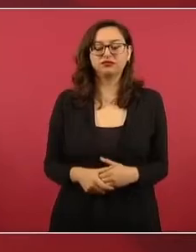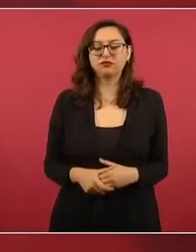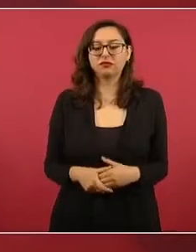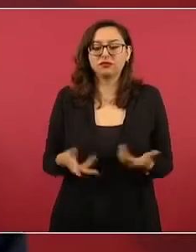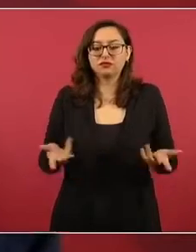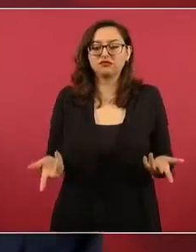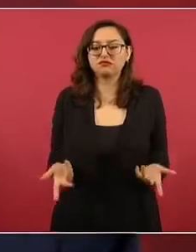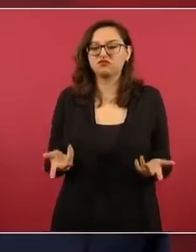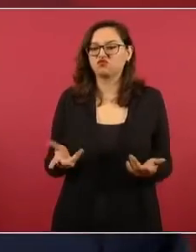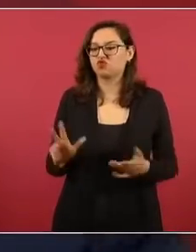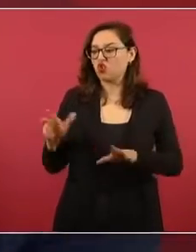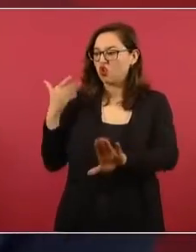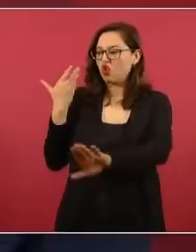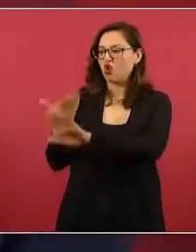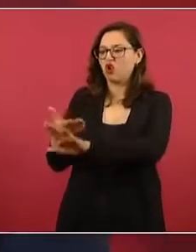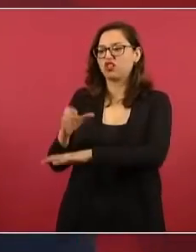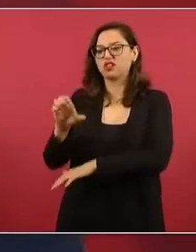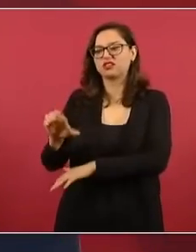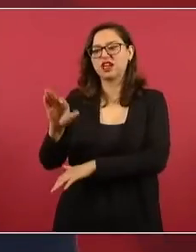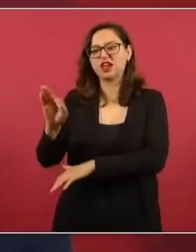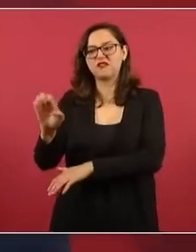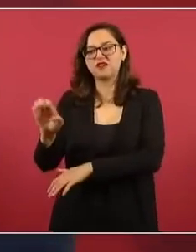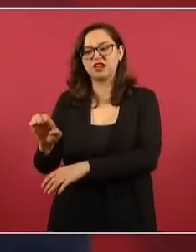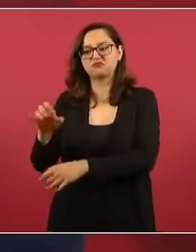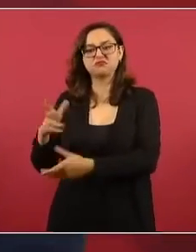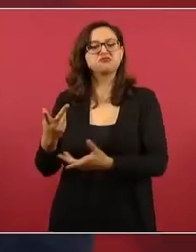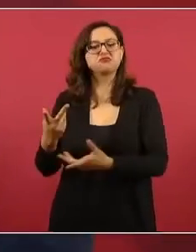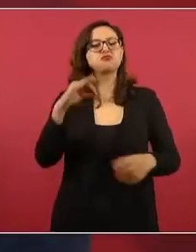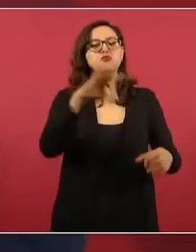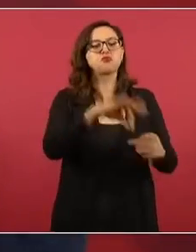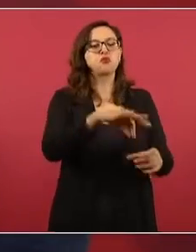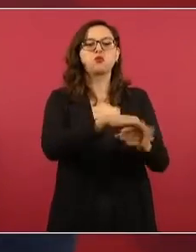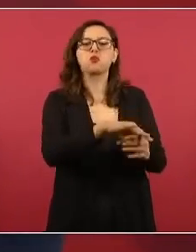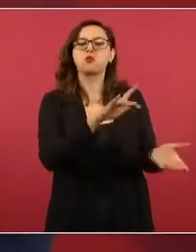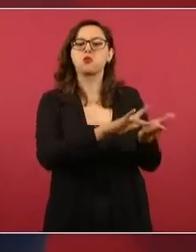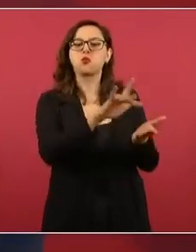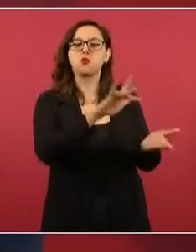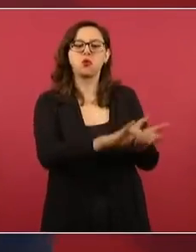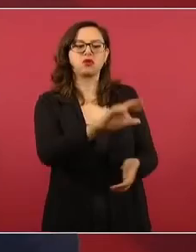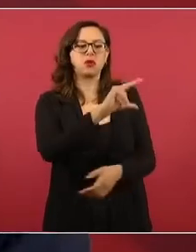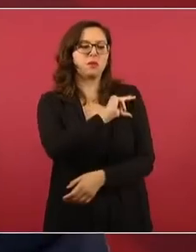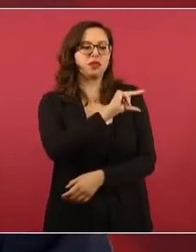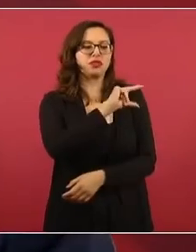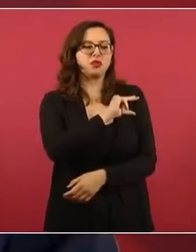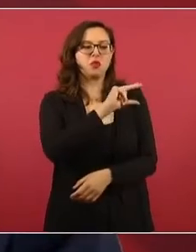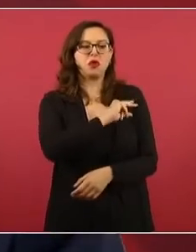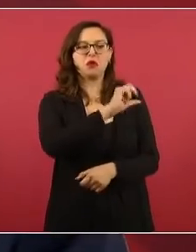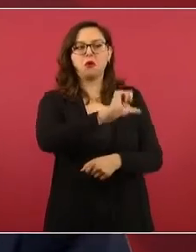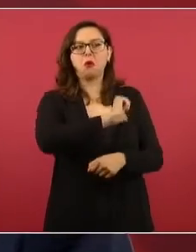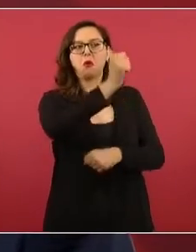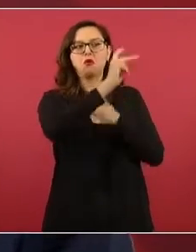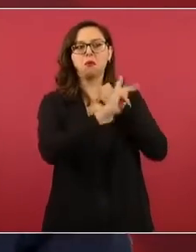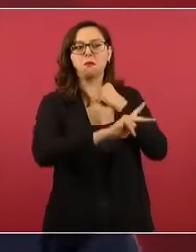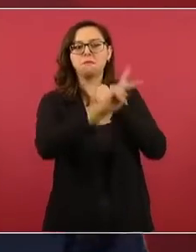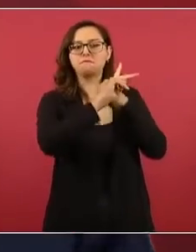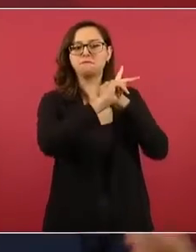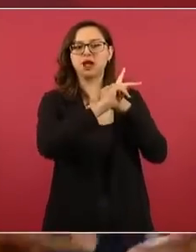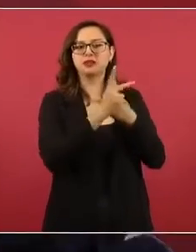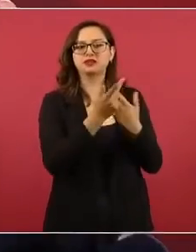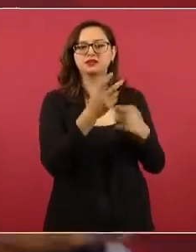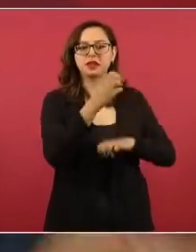votan por seguir apoyando a las empresas extranjeras y